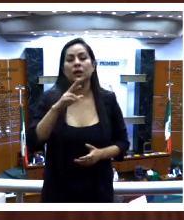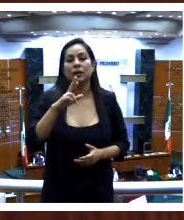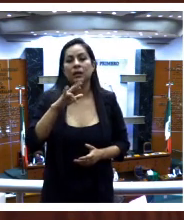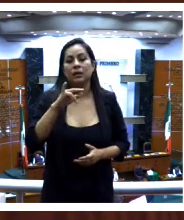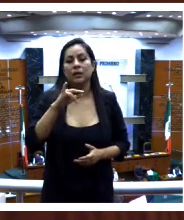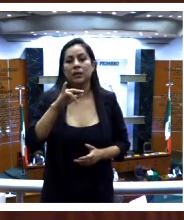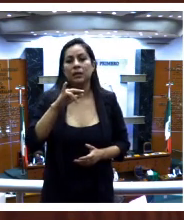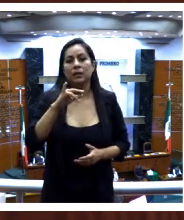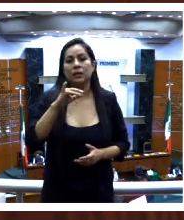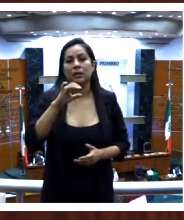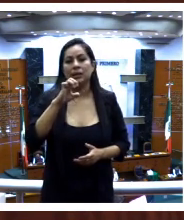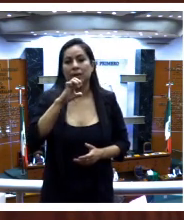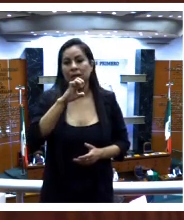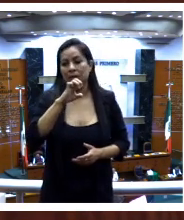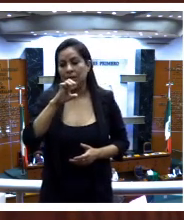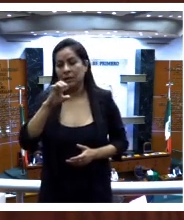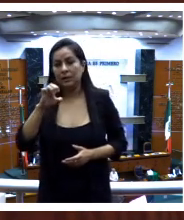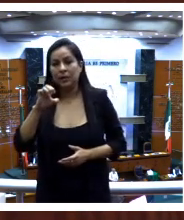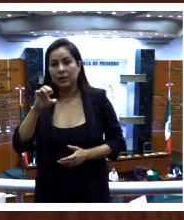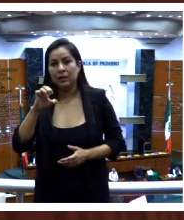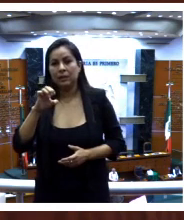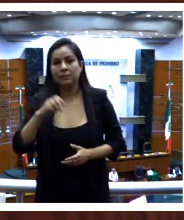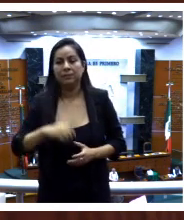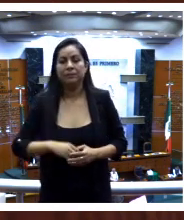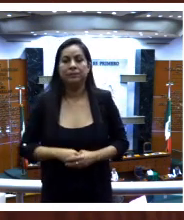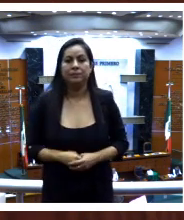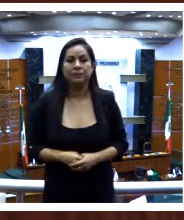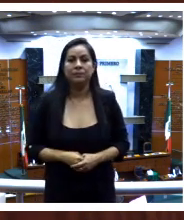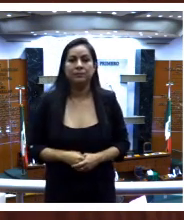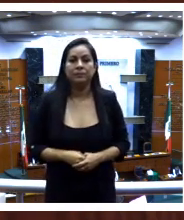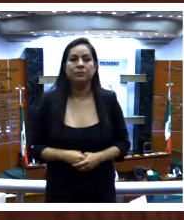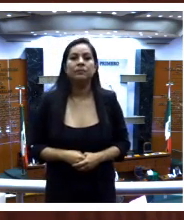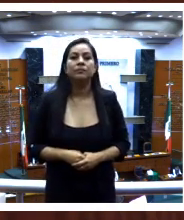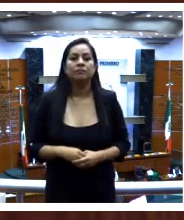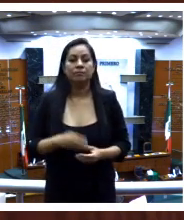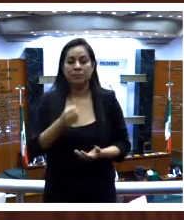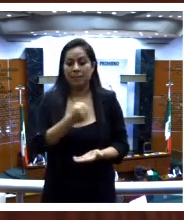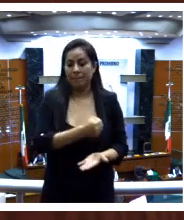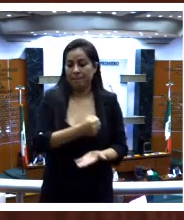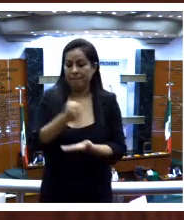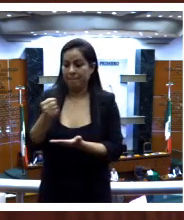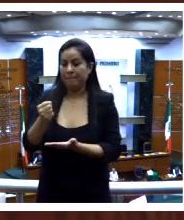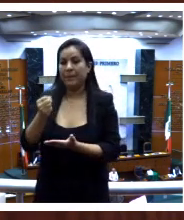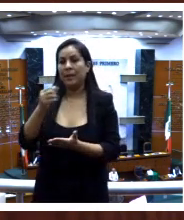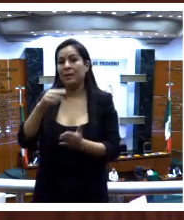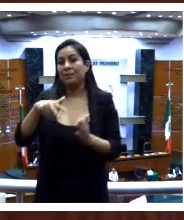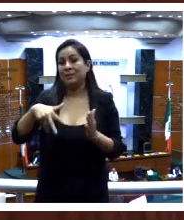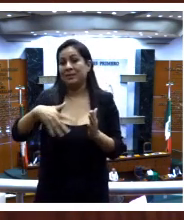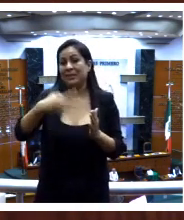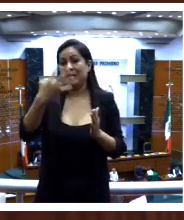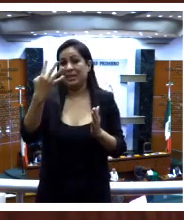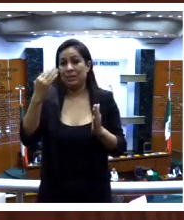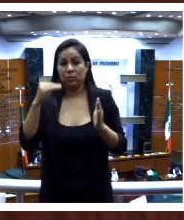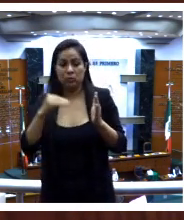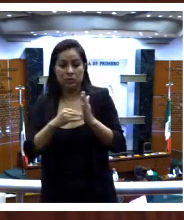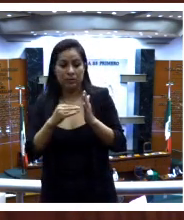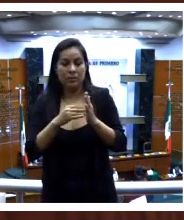e información para la integración educativa, CRIE. Se invirtieron más de